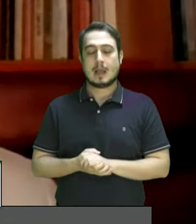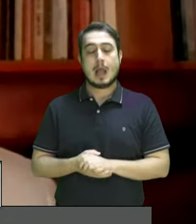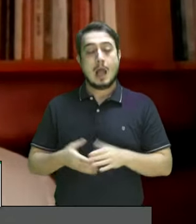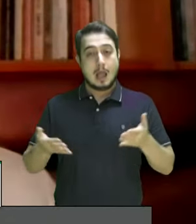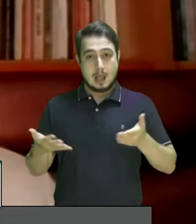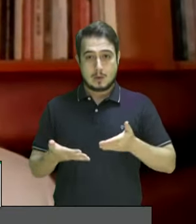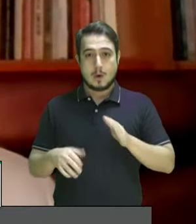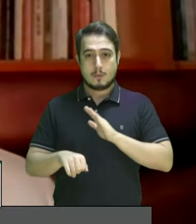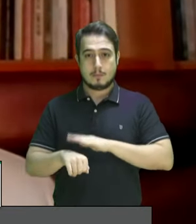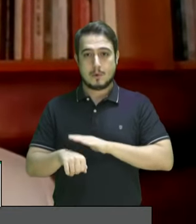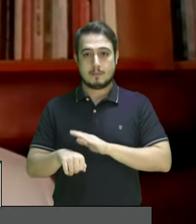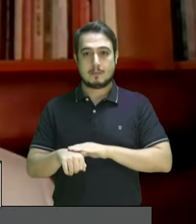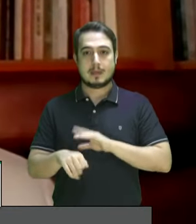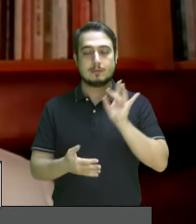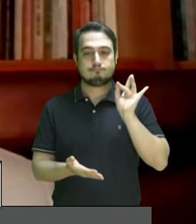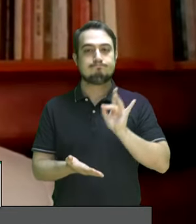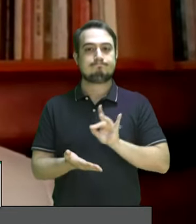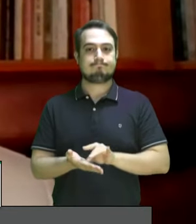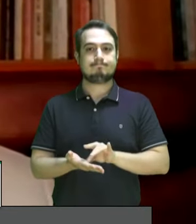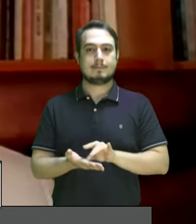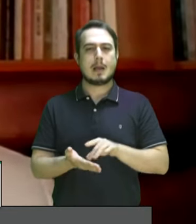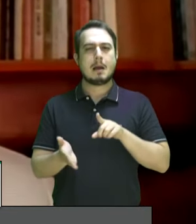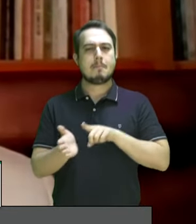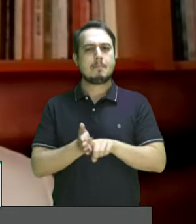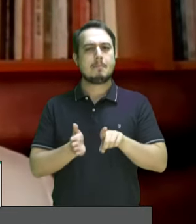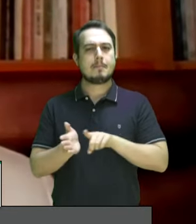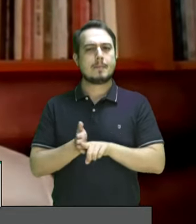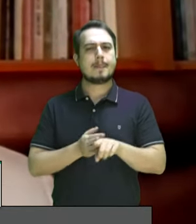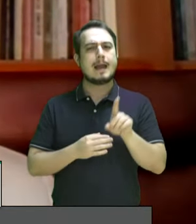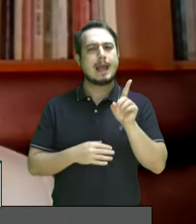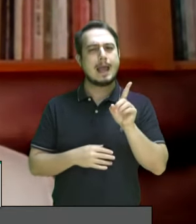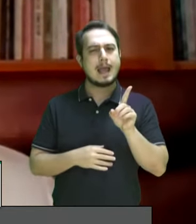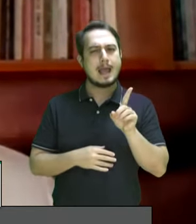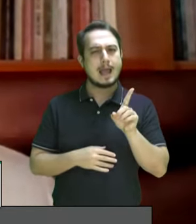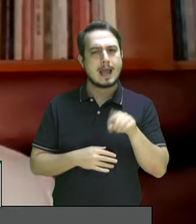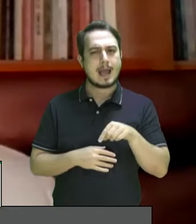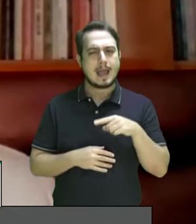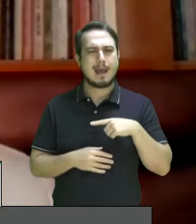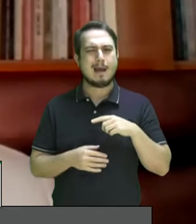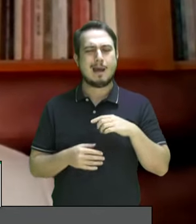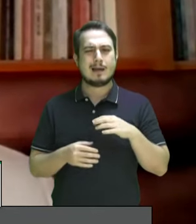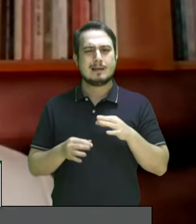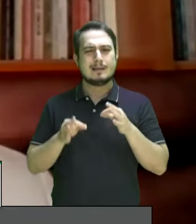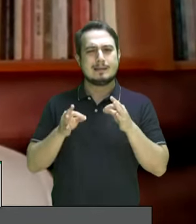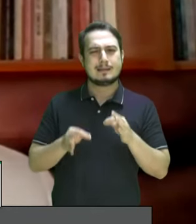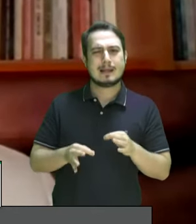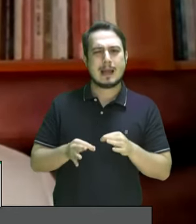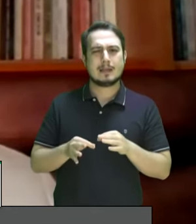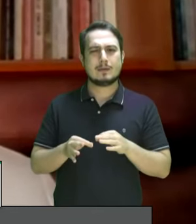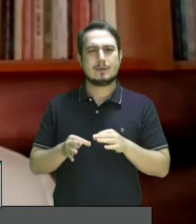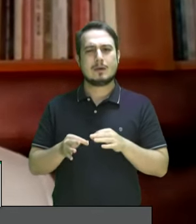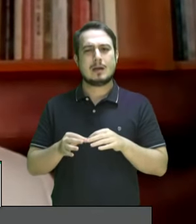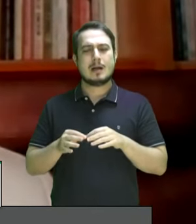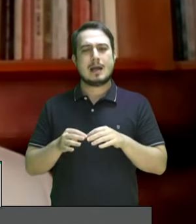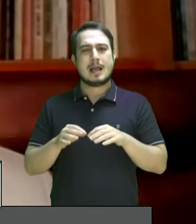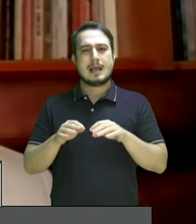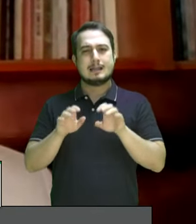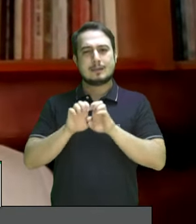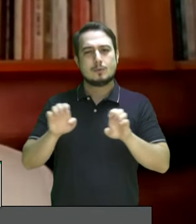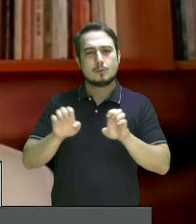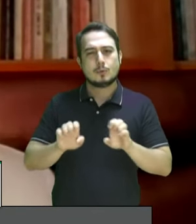propicio para preguntarse también si han considerado adecuar su infraestructura judicial